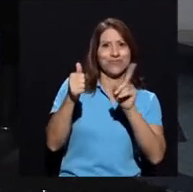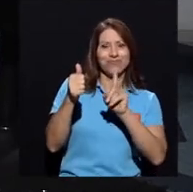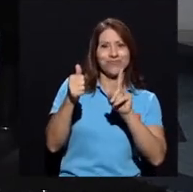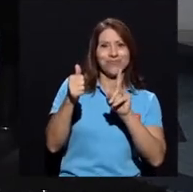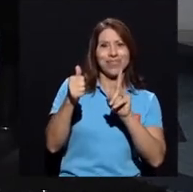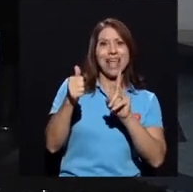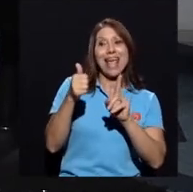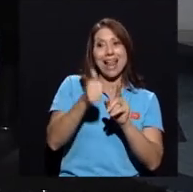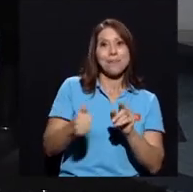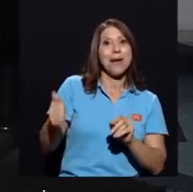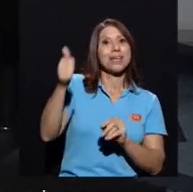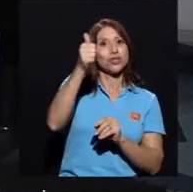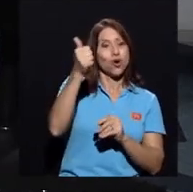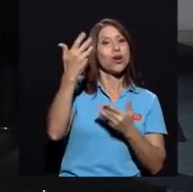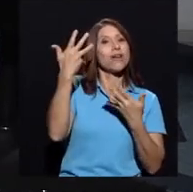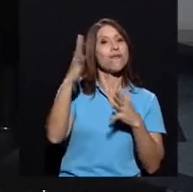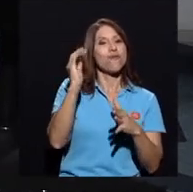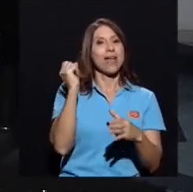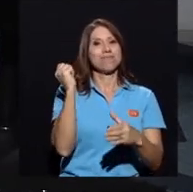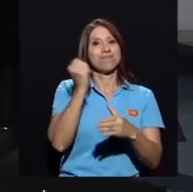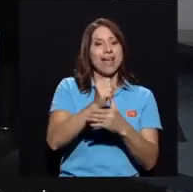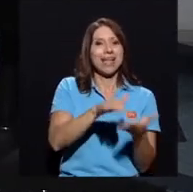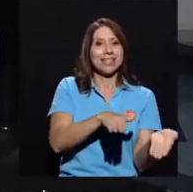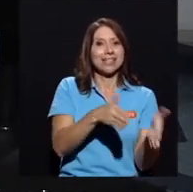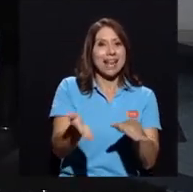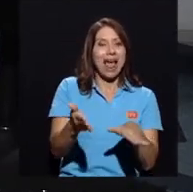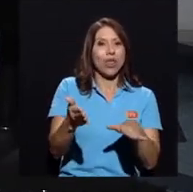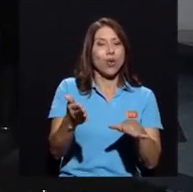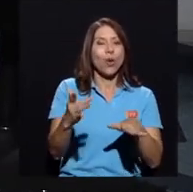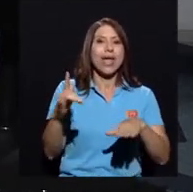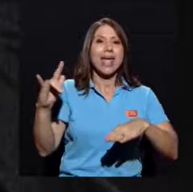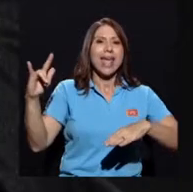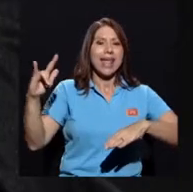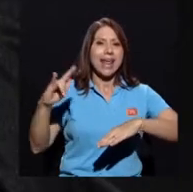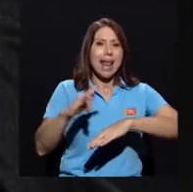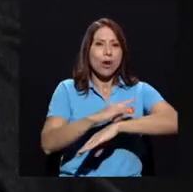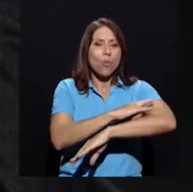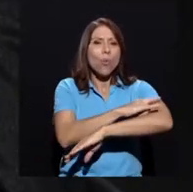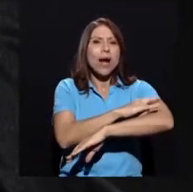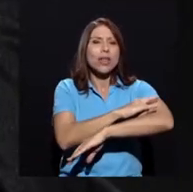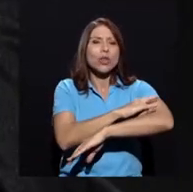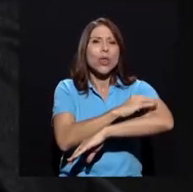fue asesinado en el aeropuerto de Tailandia, sí. Perdón, de